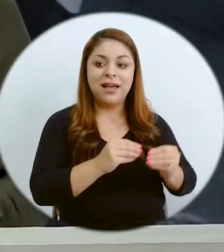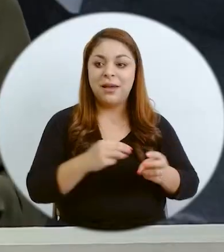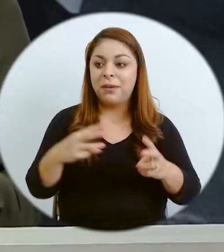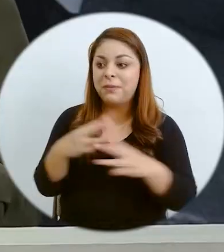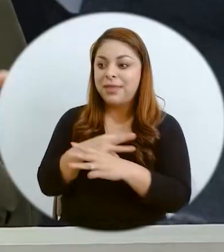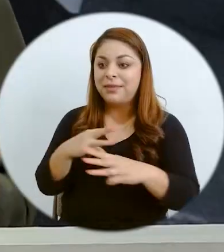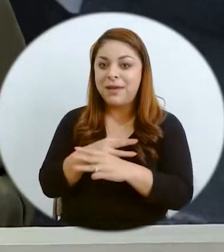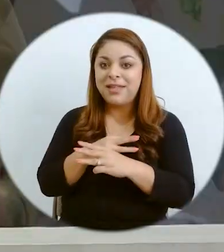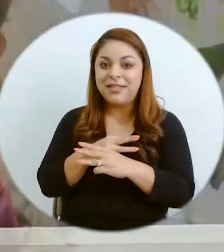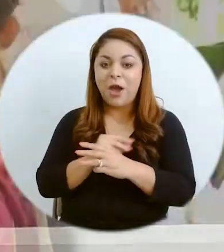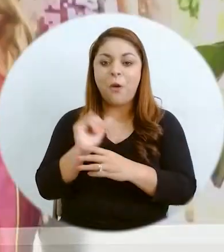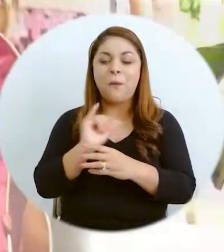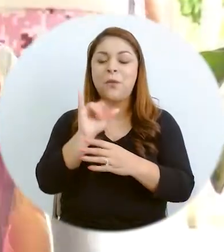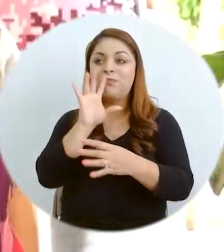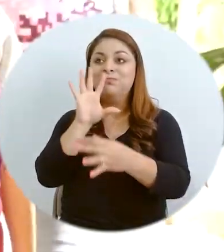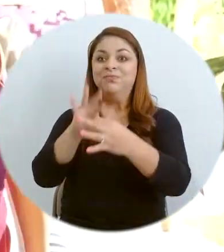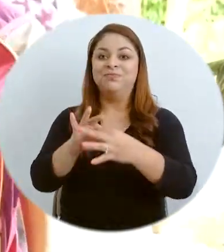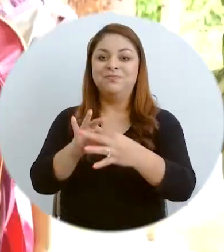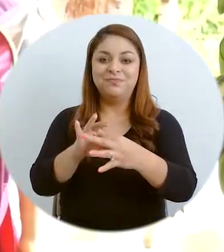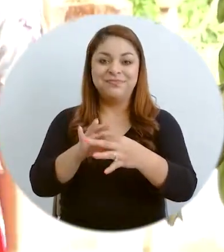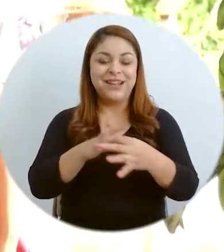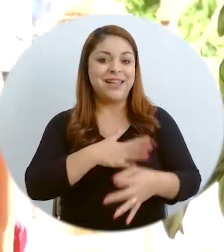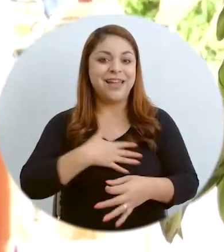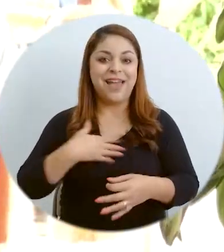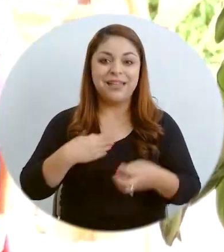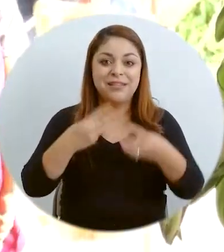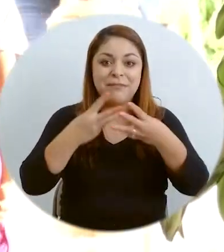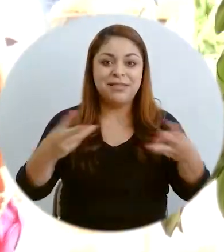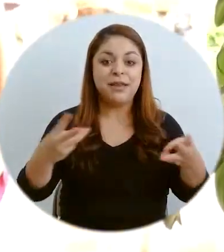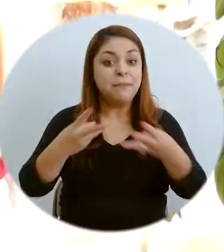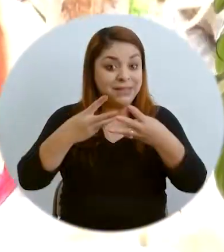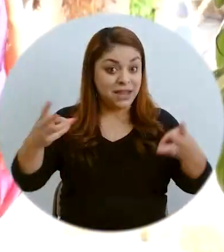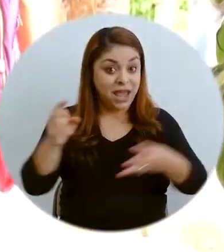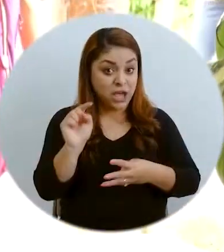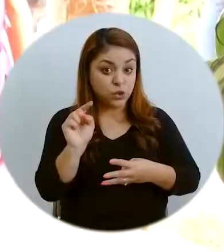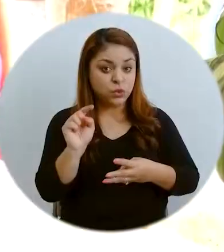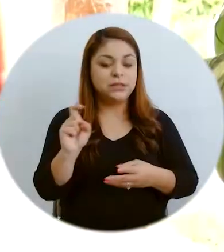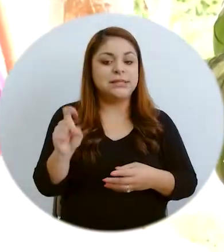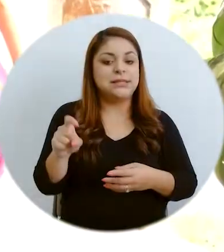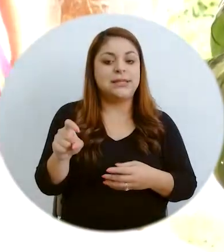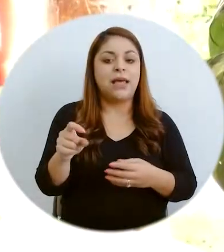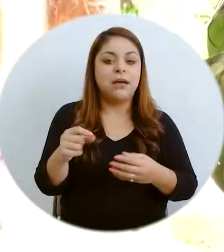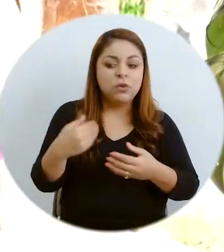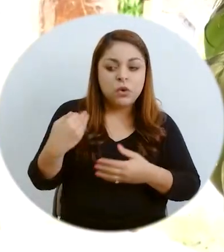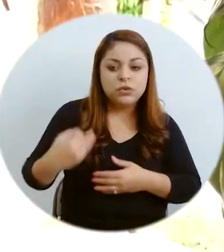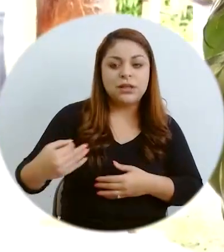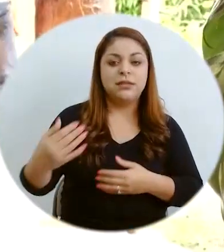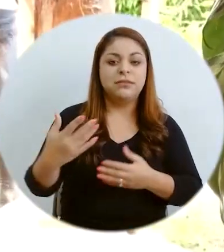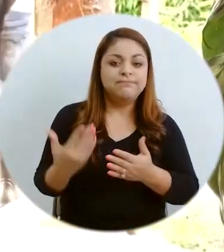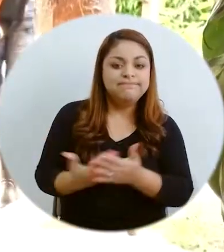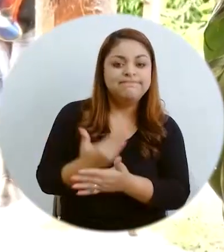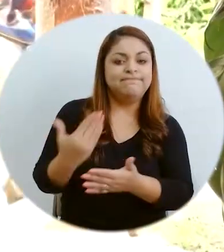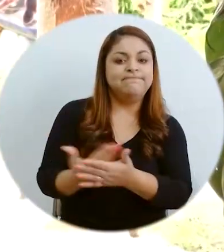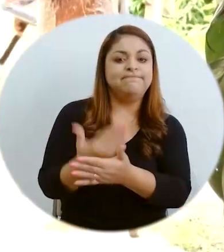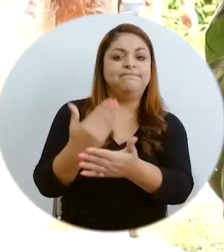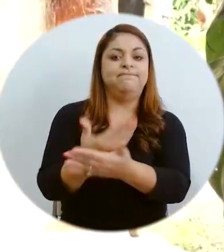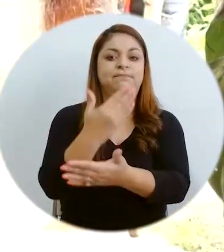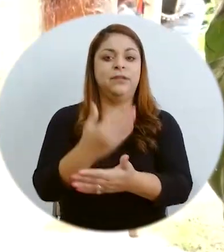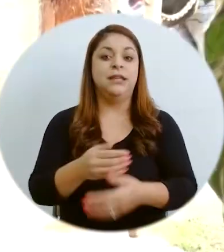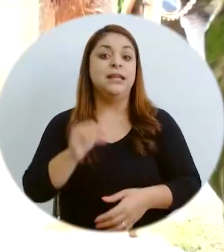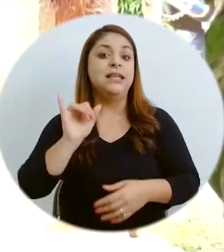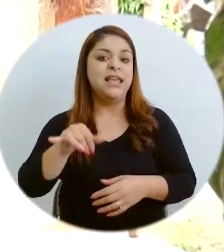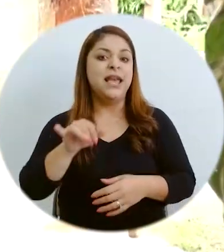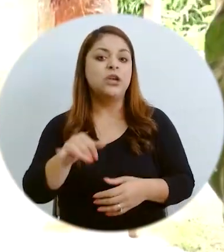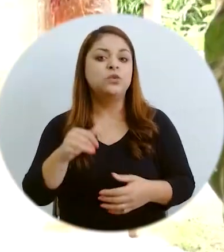plásticas, la matemática. Ese conecte que ellos hacen, necesitan esas materias estar en una constante